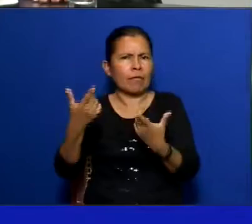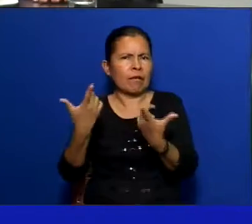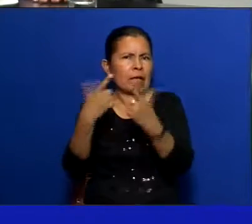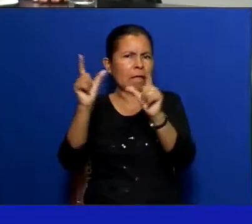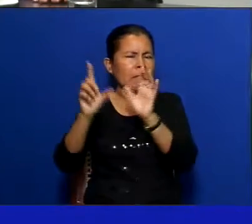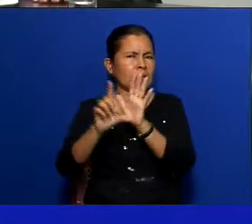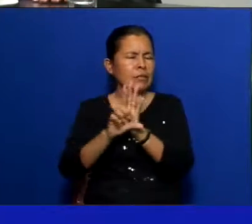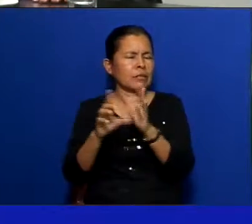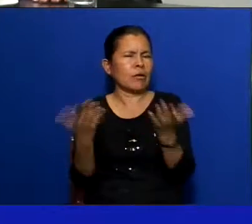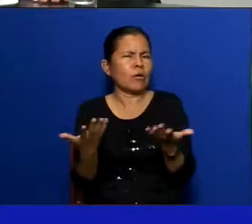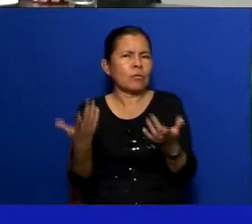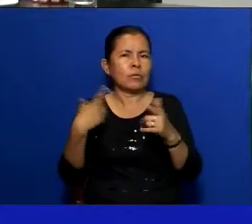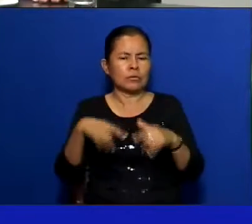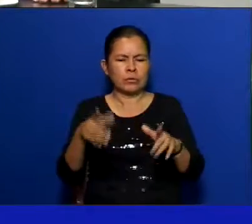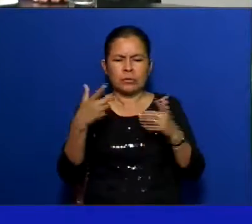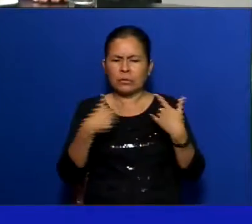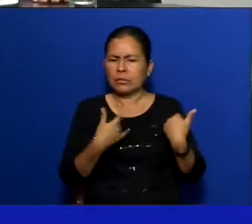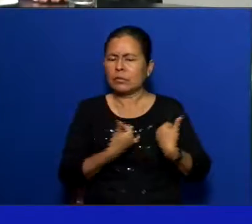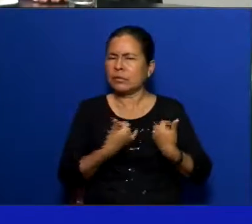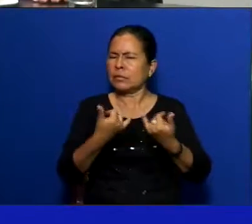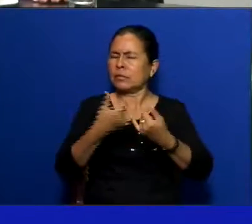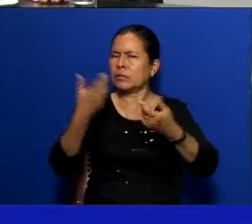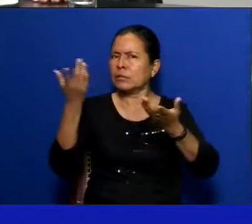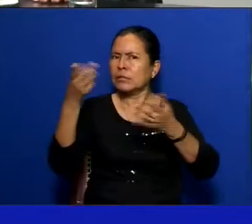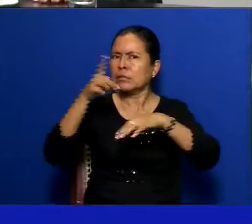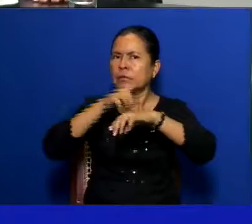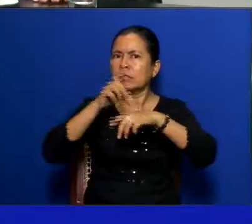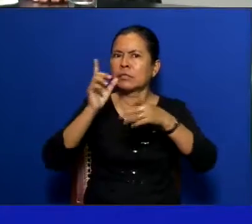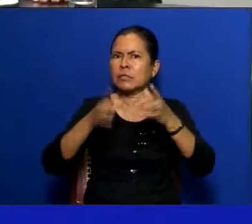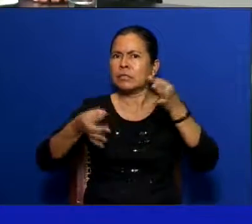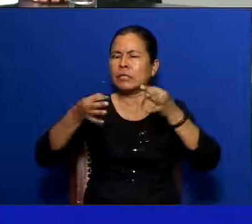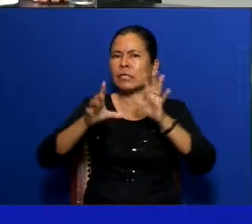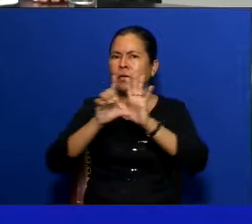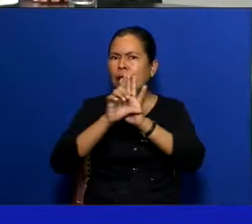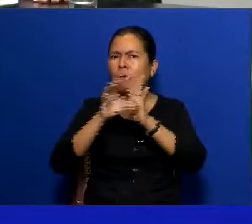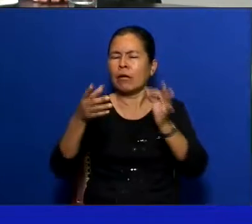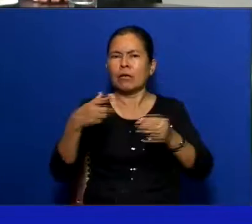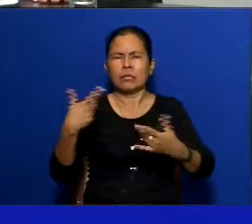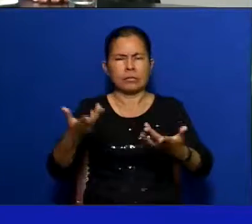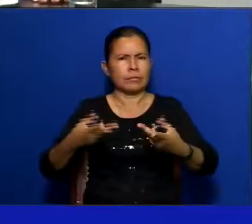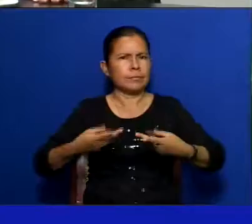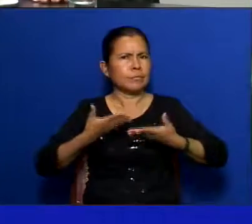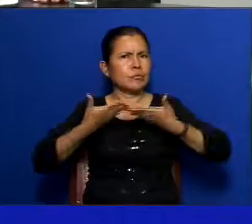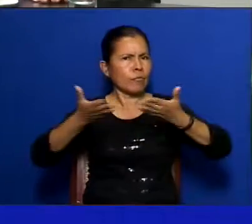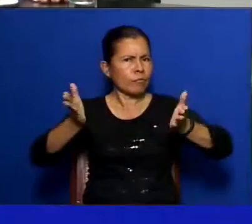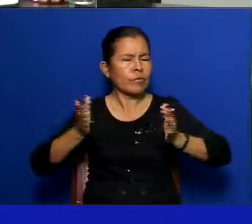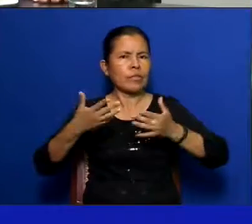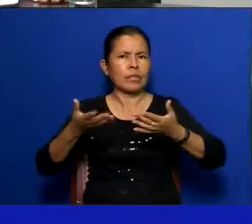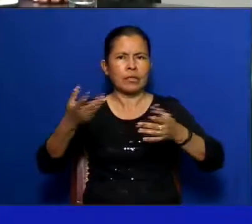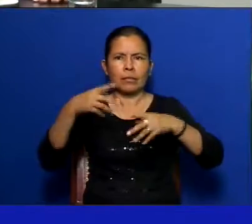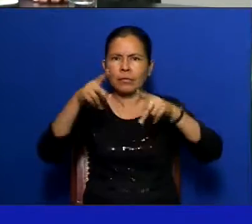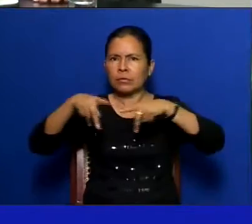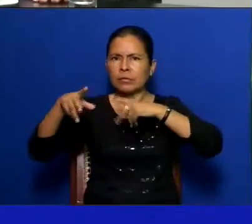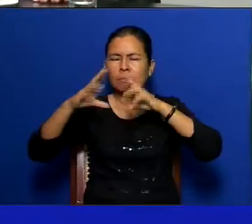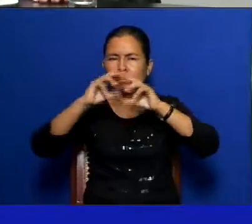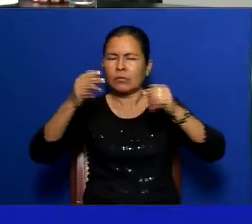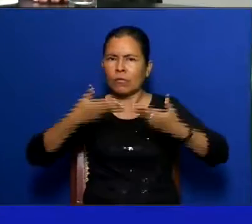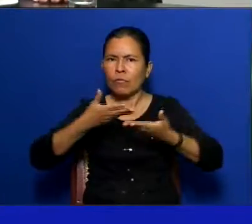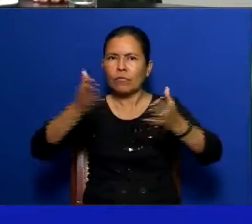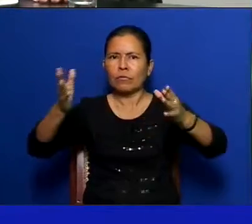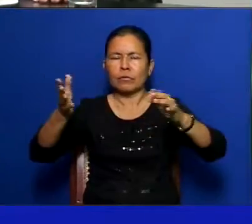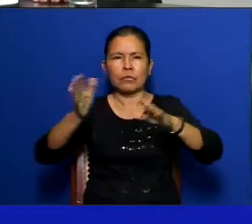contribuir a que se imparta justicia y que la población de Nicaragua viva en paz, en seguridad y confíe en las instituciones del Estado